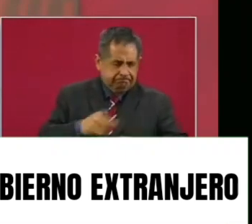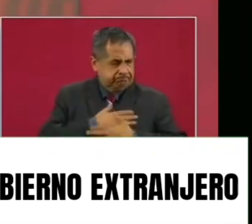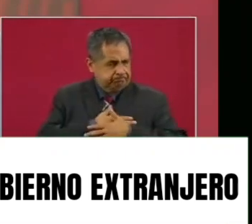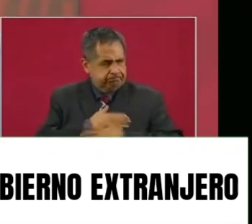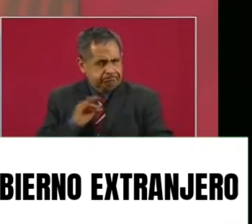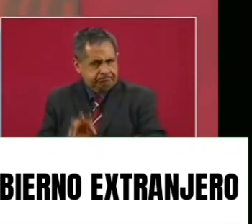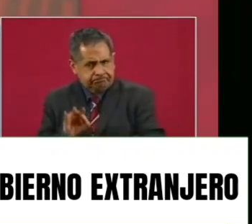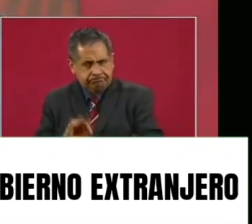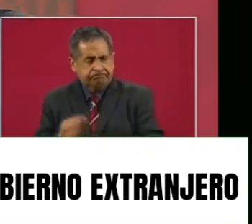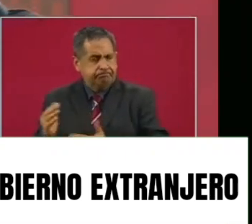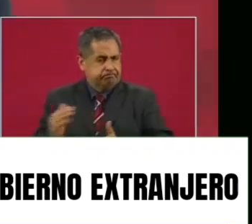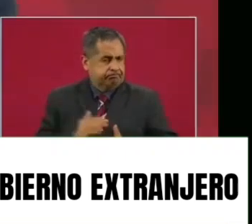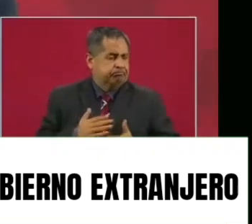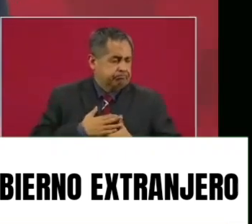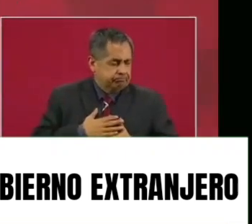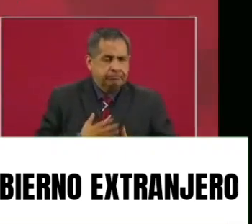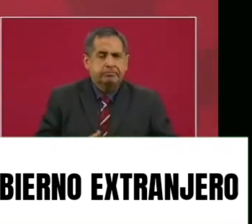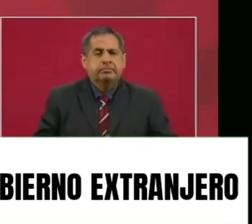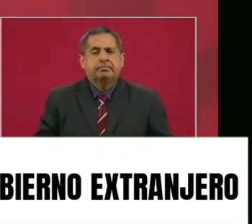el que